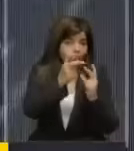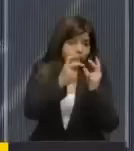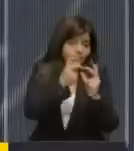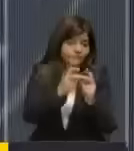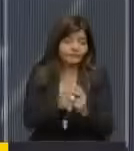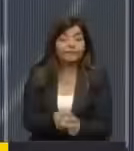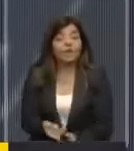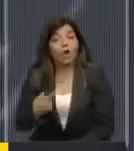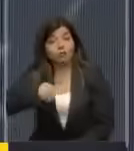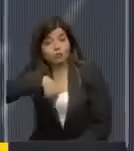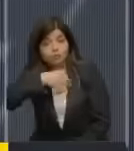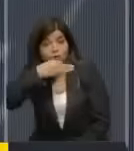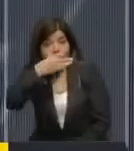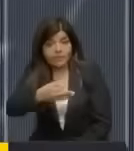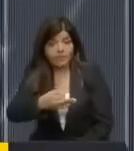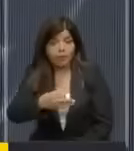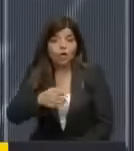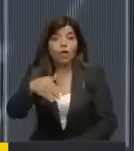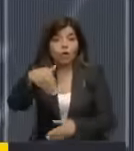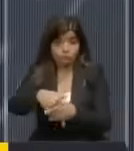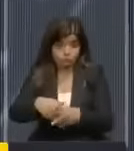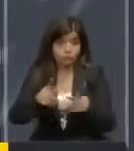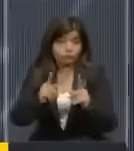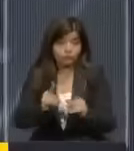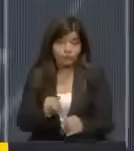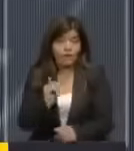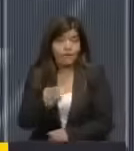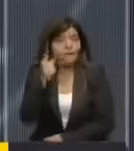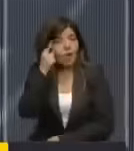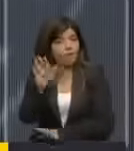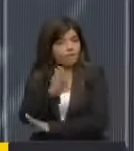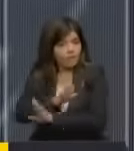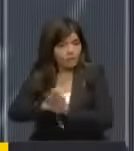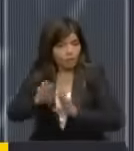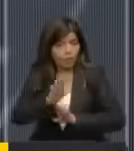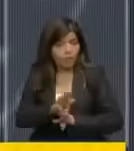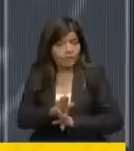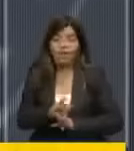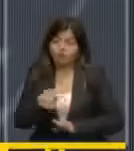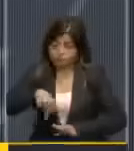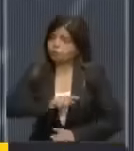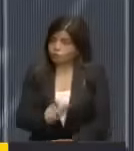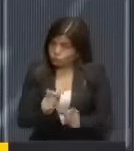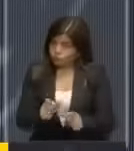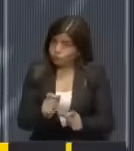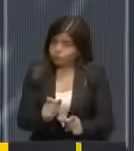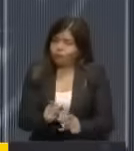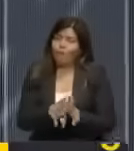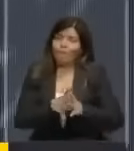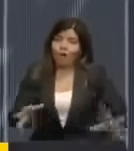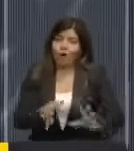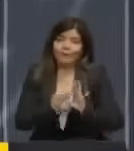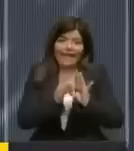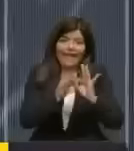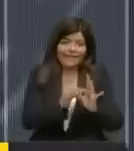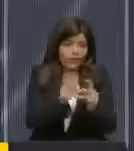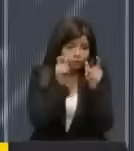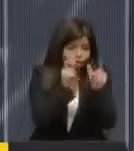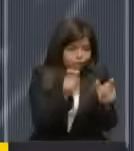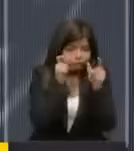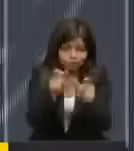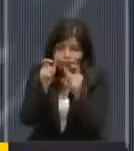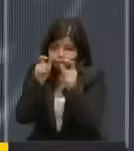Porque dijimos que los votos estaban, pero había que cuidarlo. Y vaya que los cuidaron. Muchísimas gracias, fiscales.